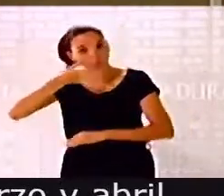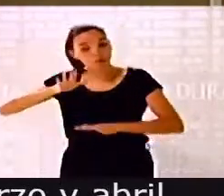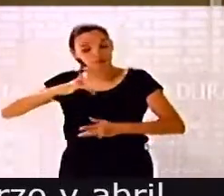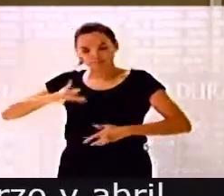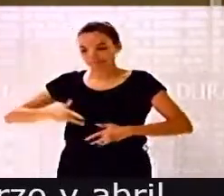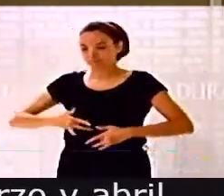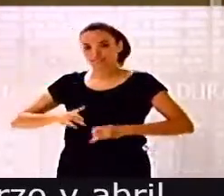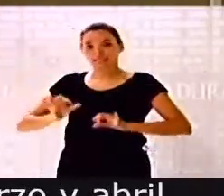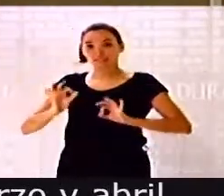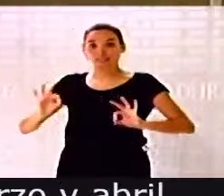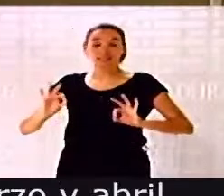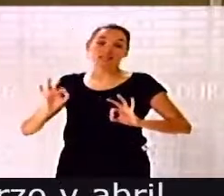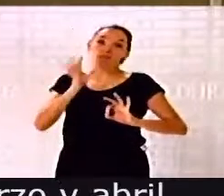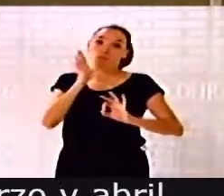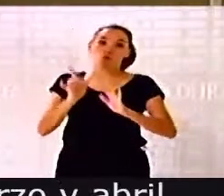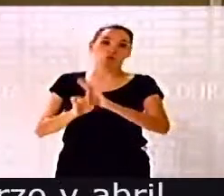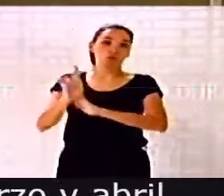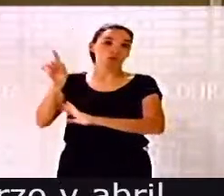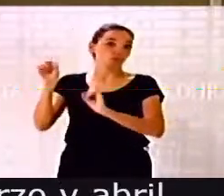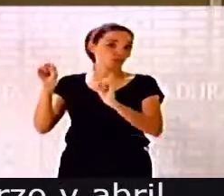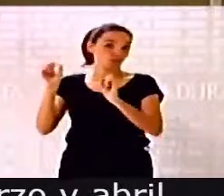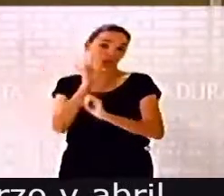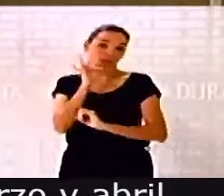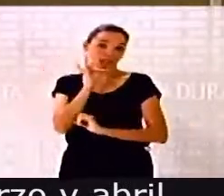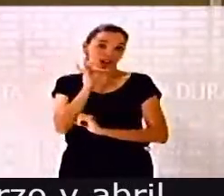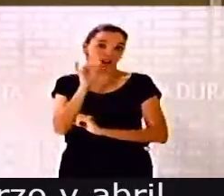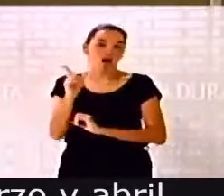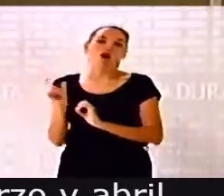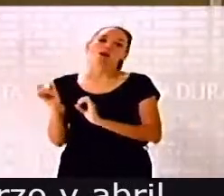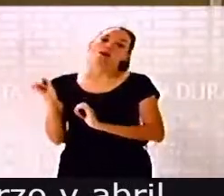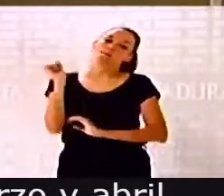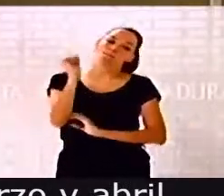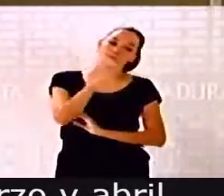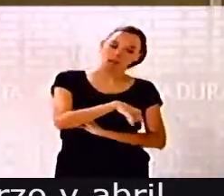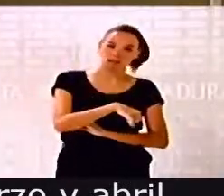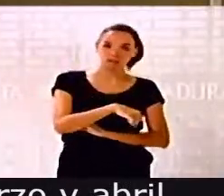la COVID-19, es muchísimo más alto que entonces.